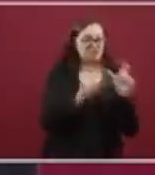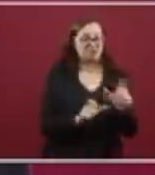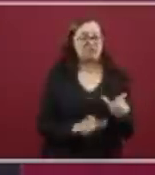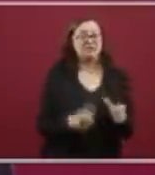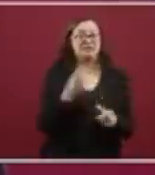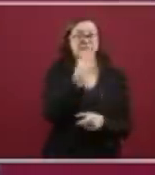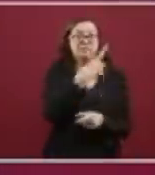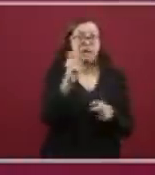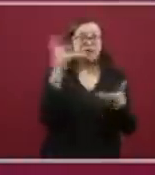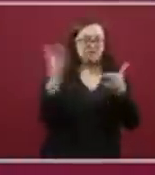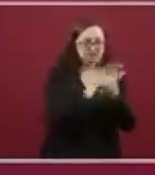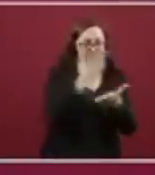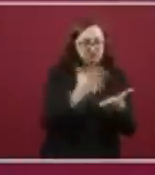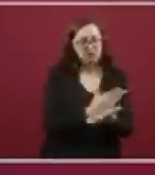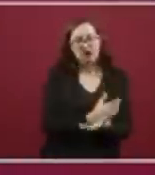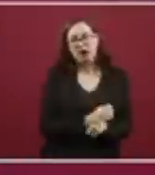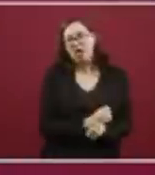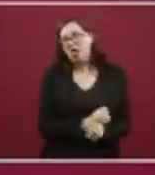Esto está